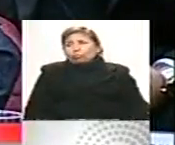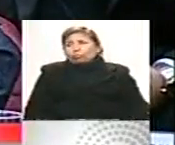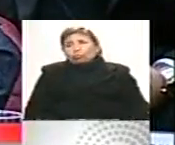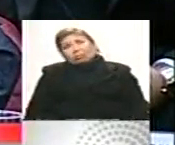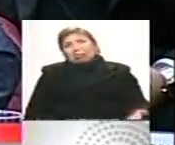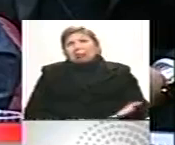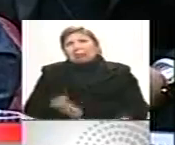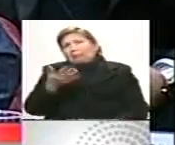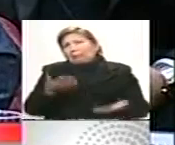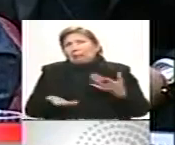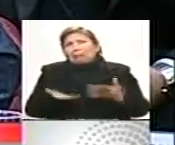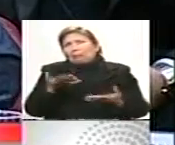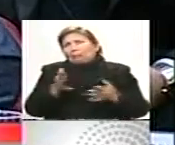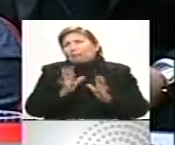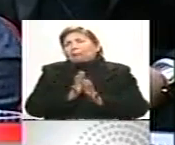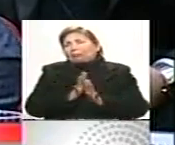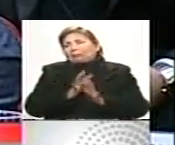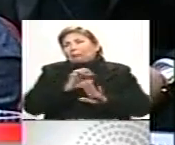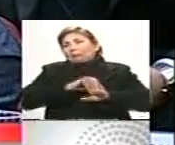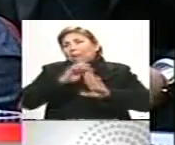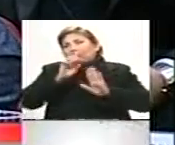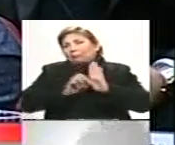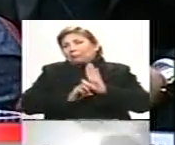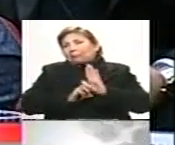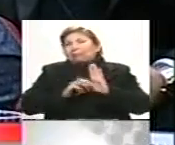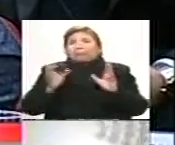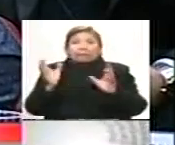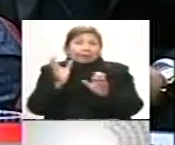Tal vez el proyecto pudiera resumirse de esta manera.